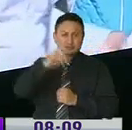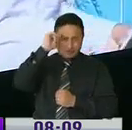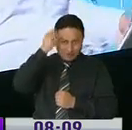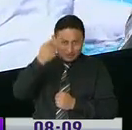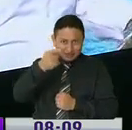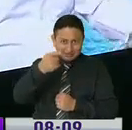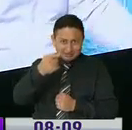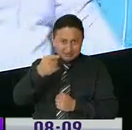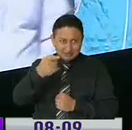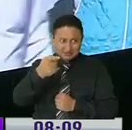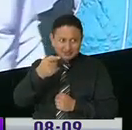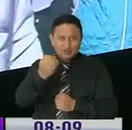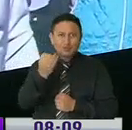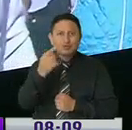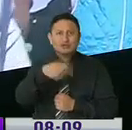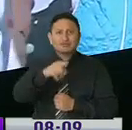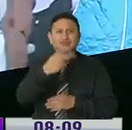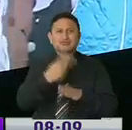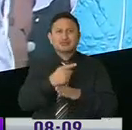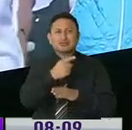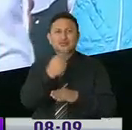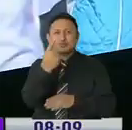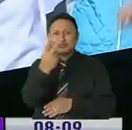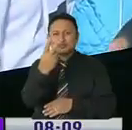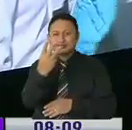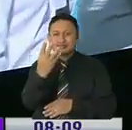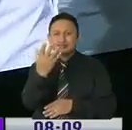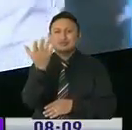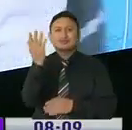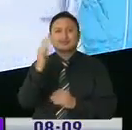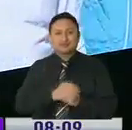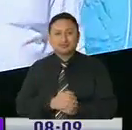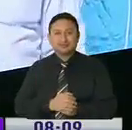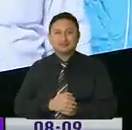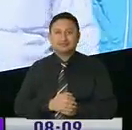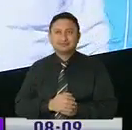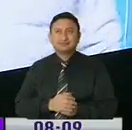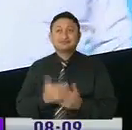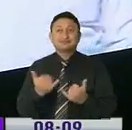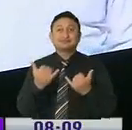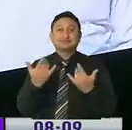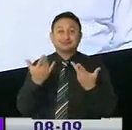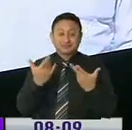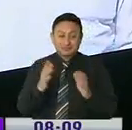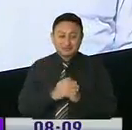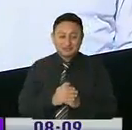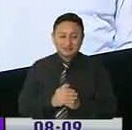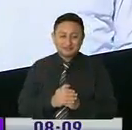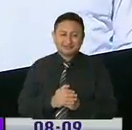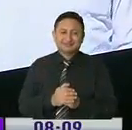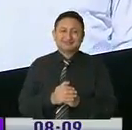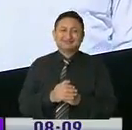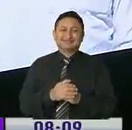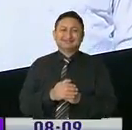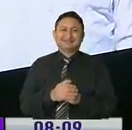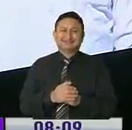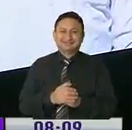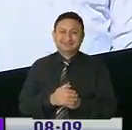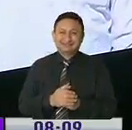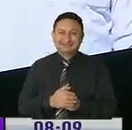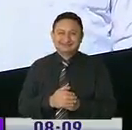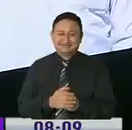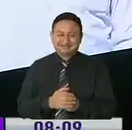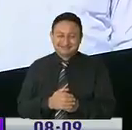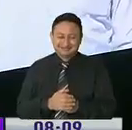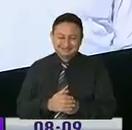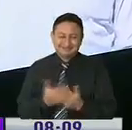Sofi? ¿Cuántos reportes? ¿Cuántas veces? ¿Cuántas invocaciones? La verdad es que San Cuchito nos ayudó en esto. Así que